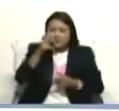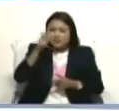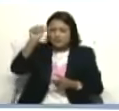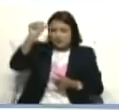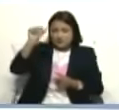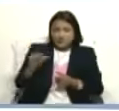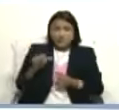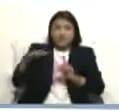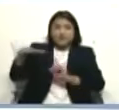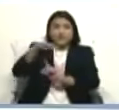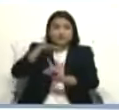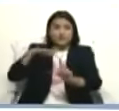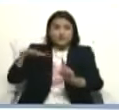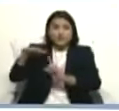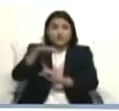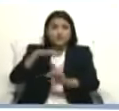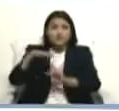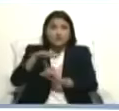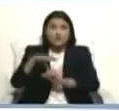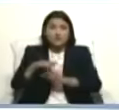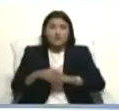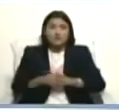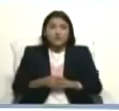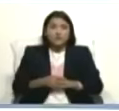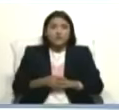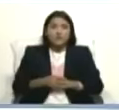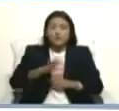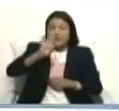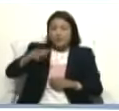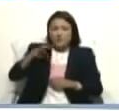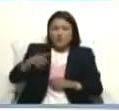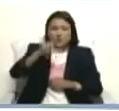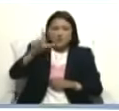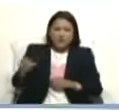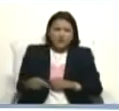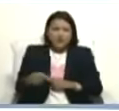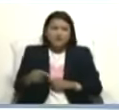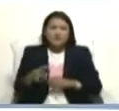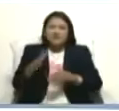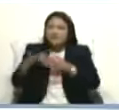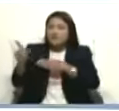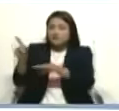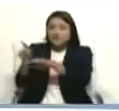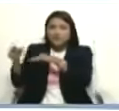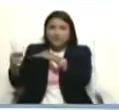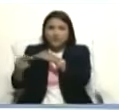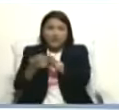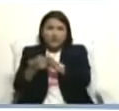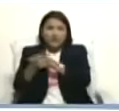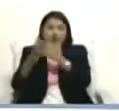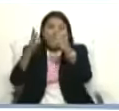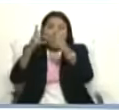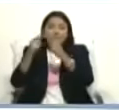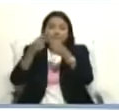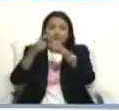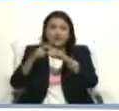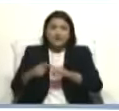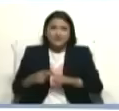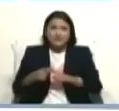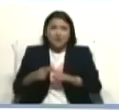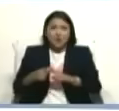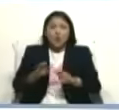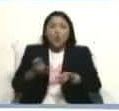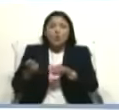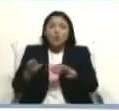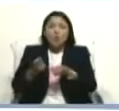la situación que prevalece actualmente en el territorio en disputa es que Guyana administra y ejerce